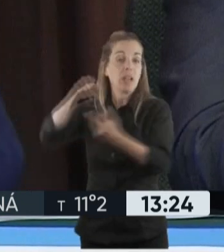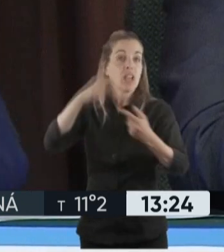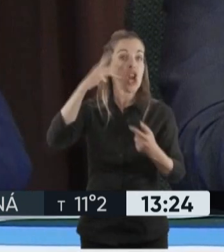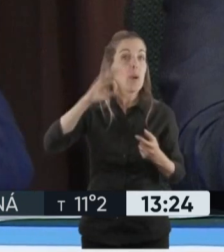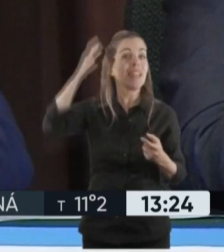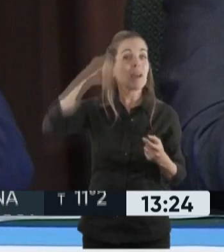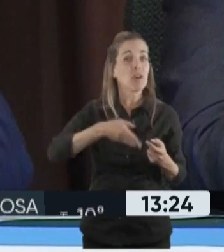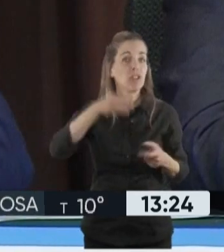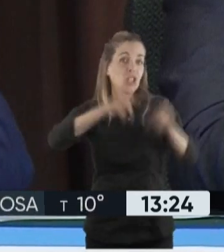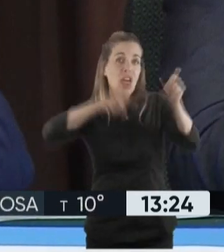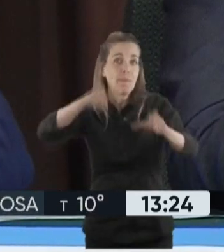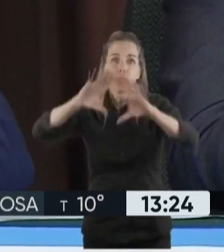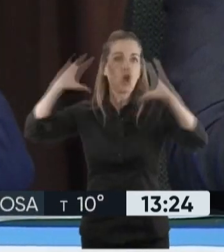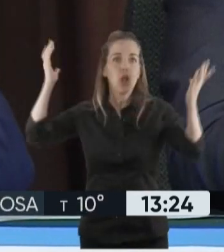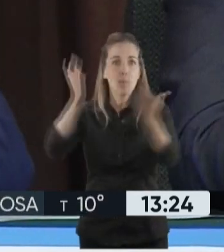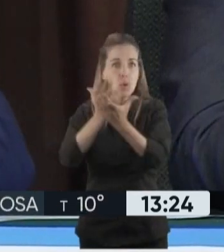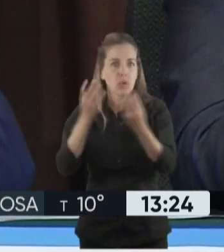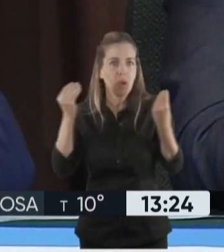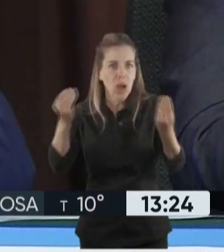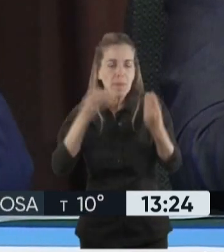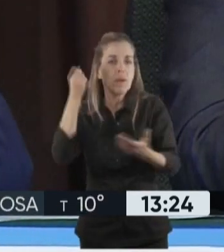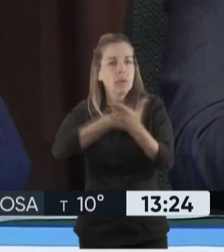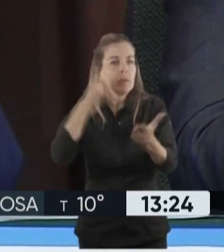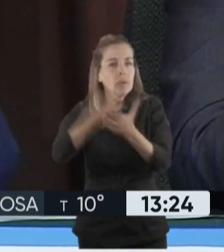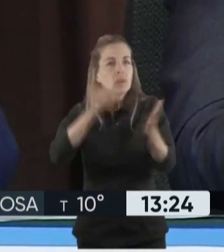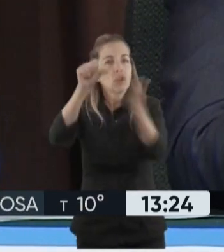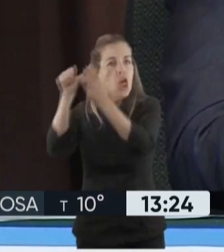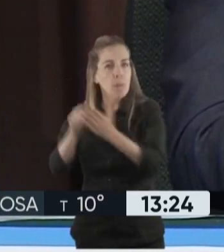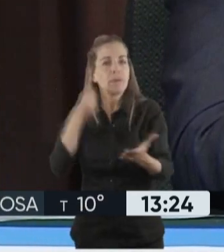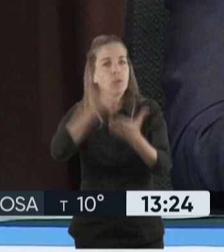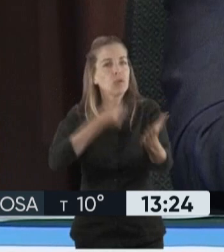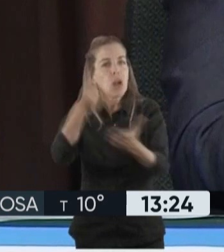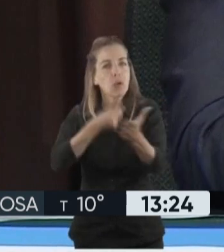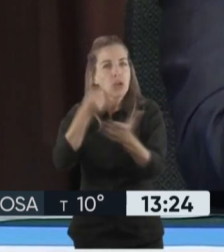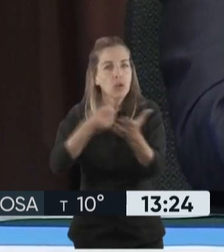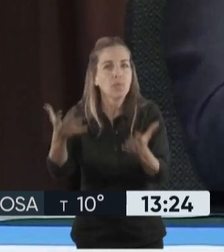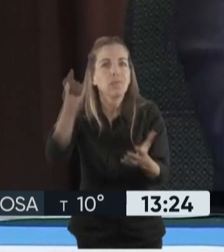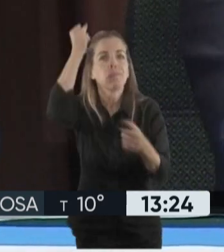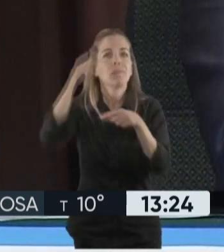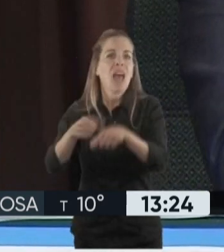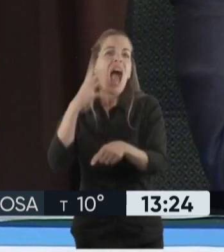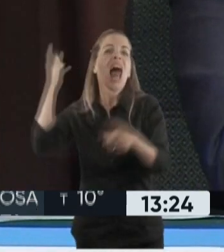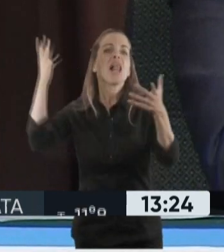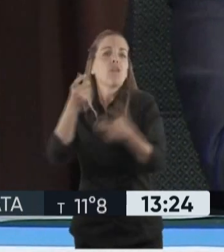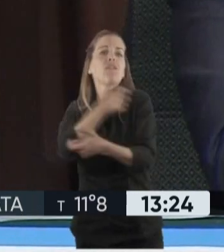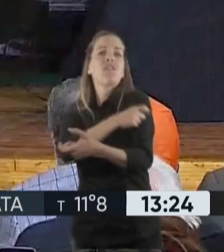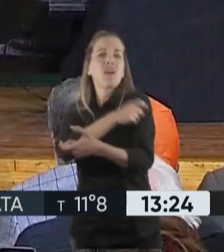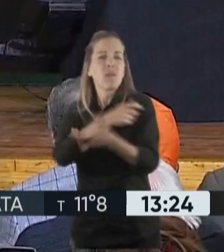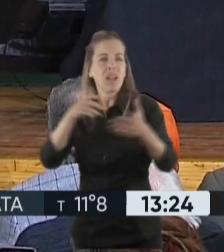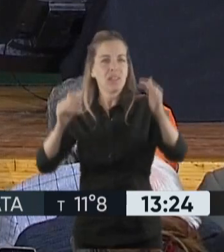la humanidad se luchaba denodadamente para llevarse algo del 10% restante de